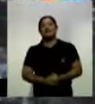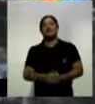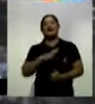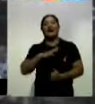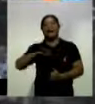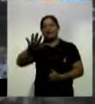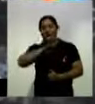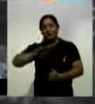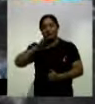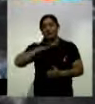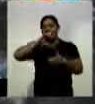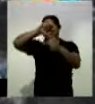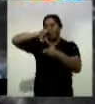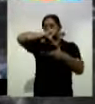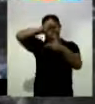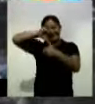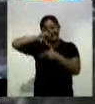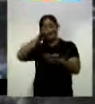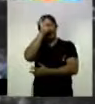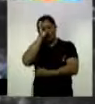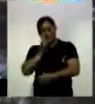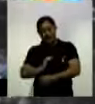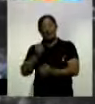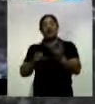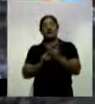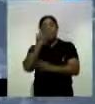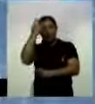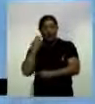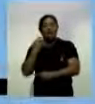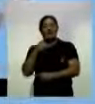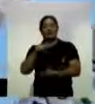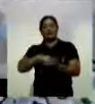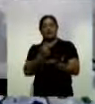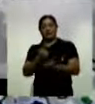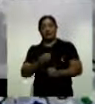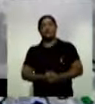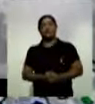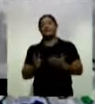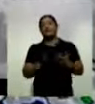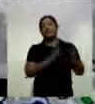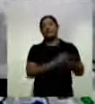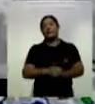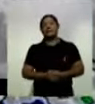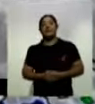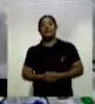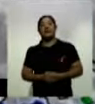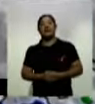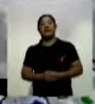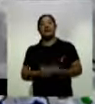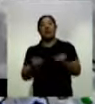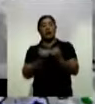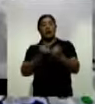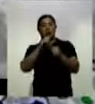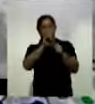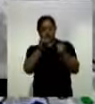posible formación de tornados en los estados de Coahuila, Nuevo León y Tamaulipas. Por otra parte, la onda tropical número 1 originará